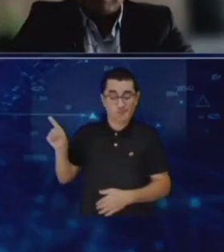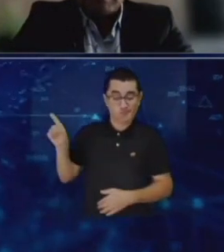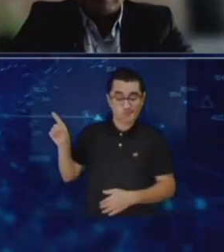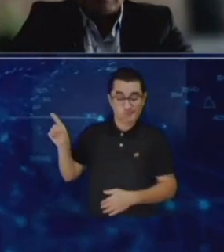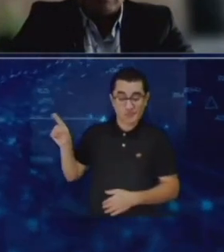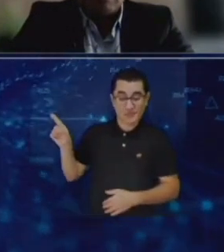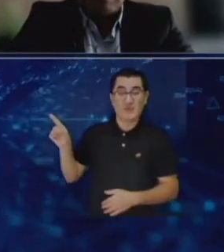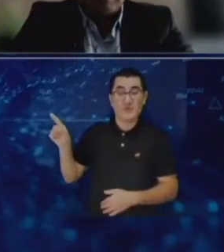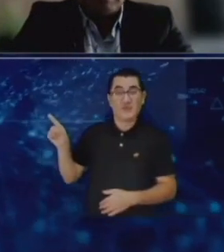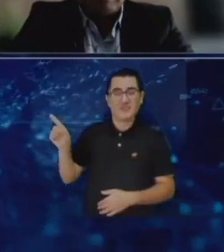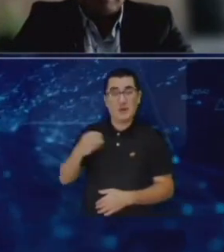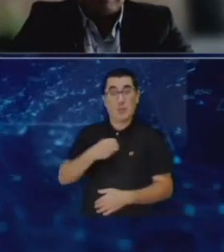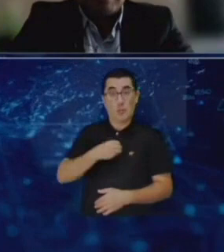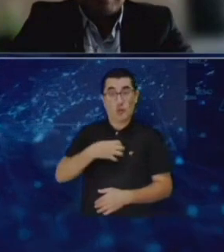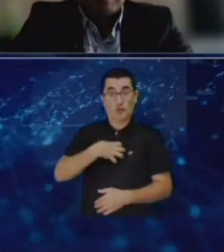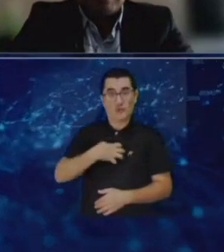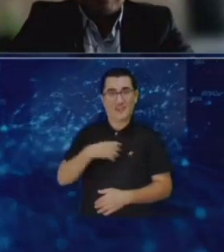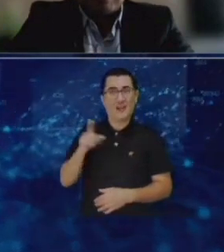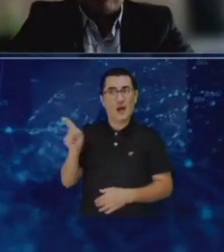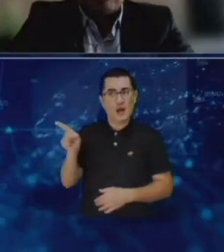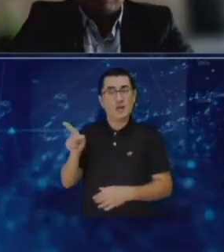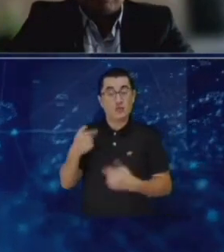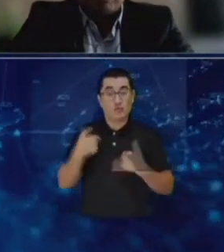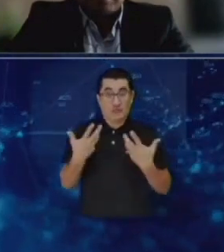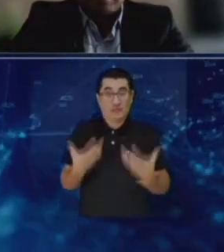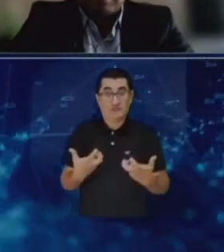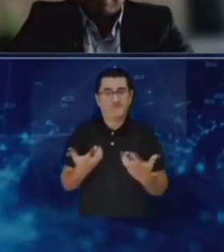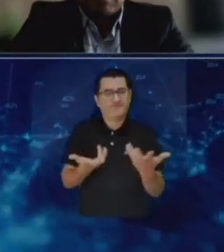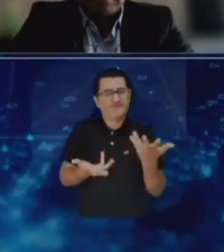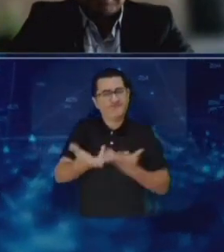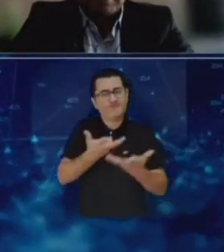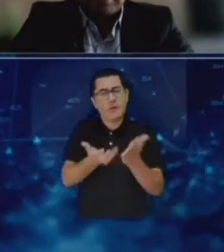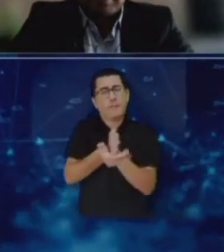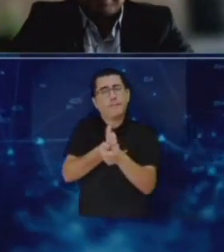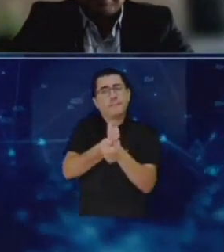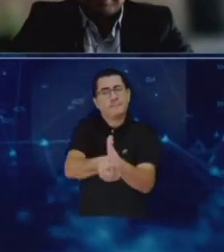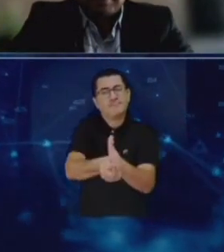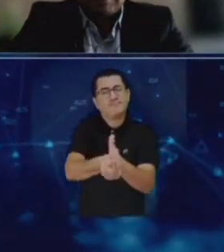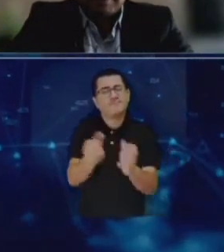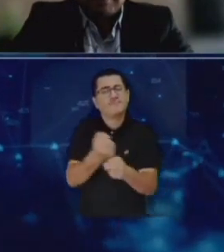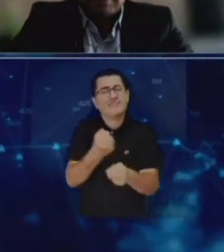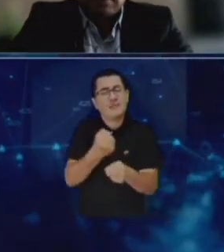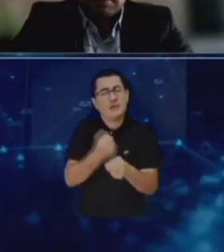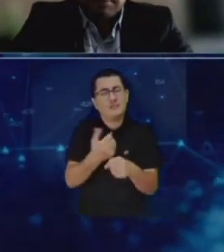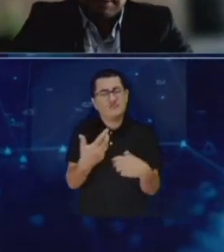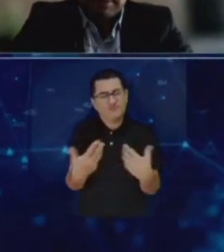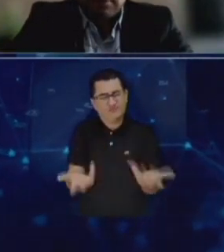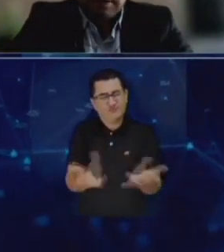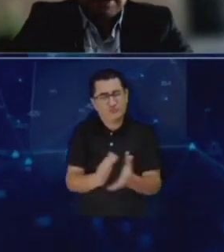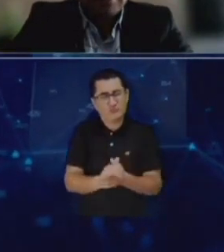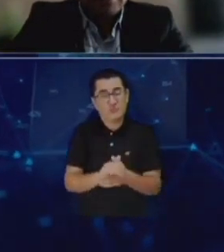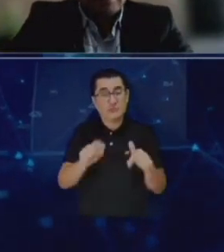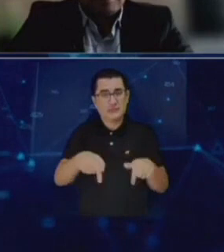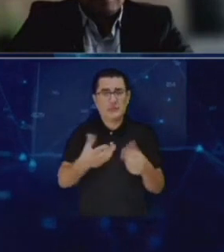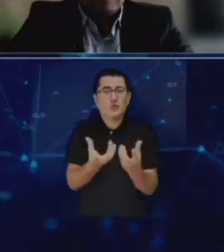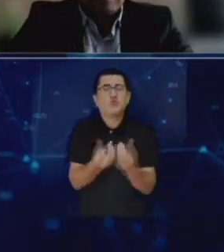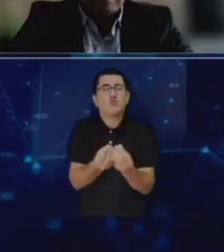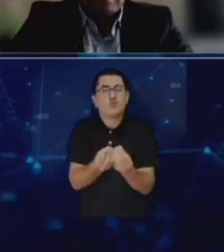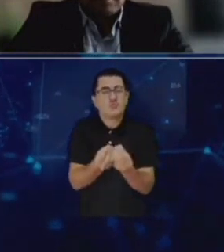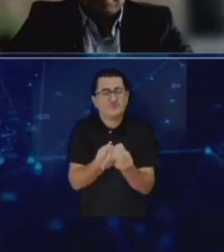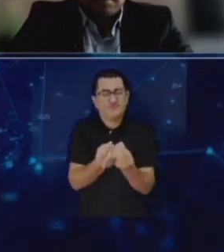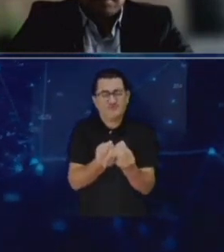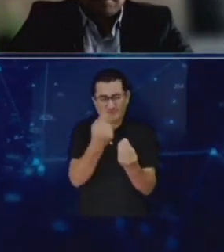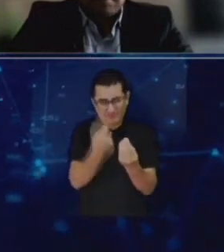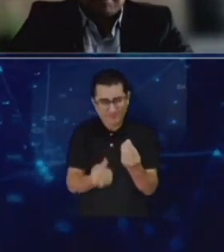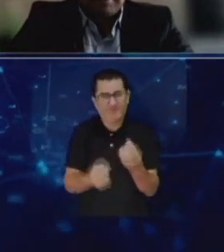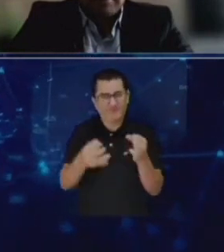pues también quisiera compartir brevemente los métodos de trabajo que se tienen en este grupo en particular, el cual